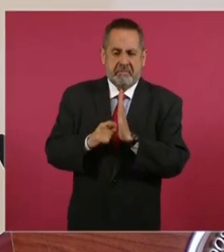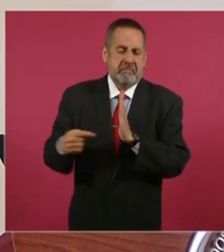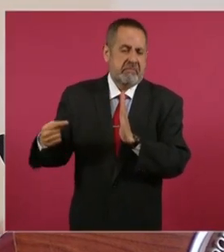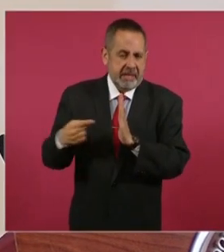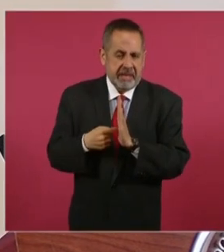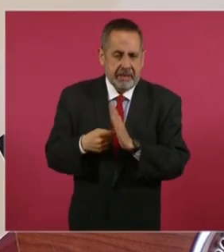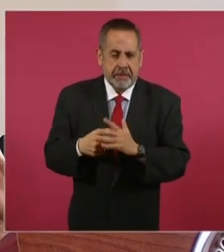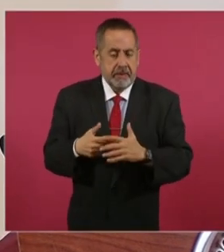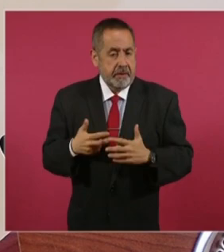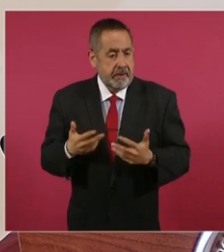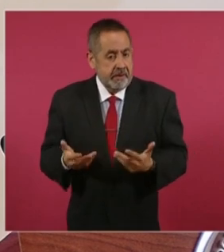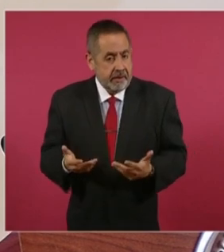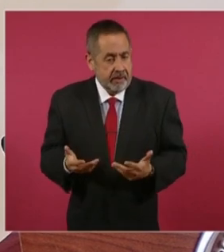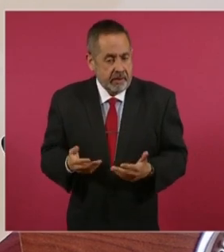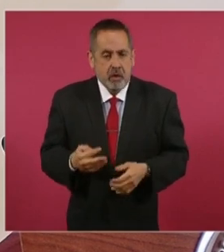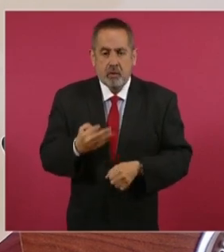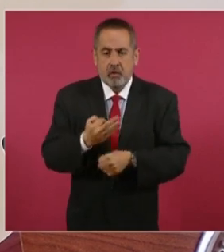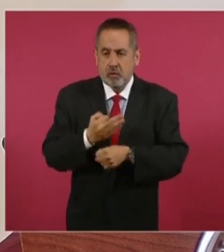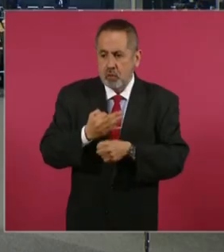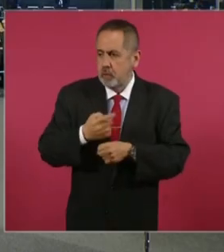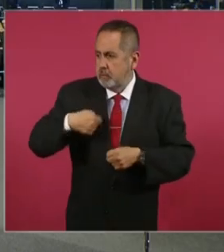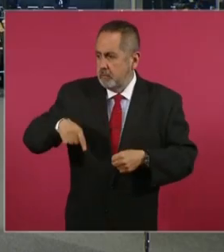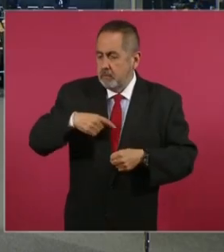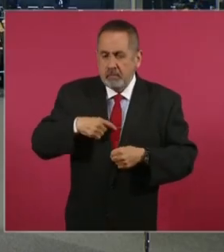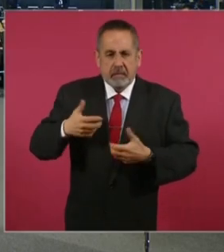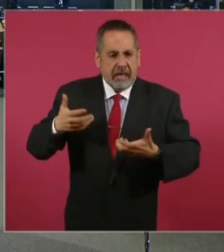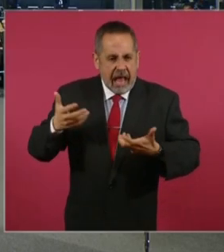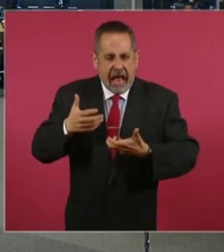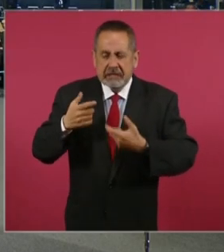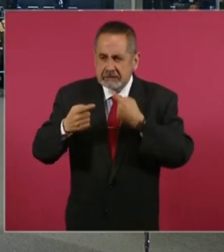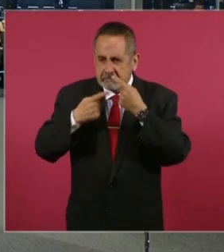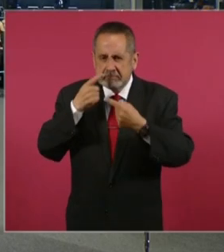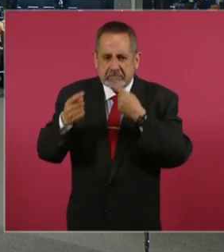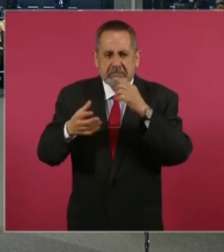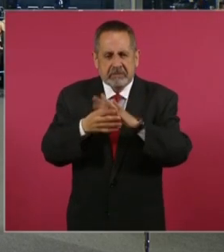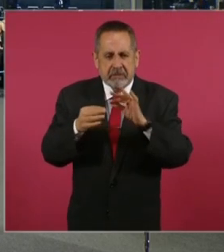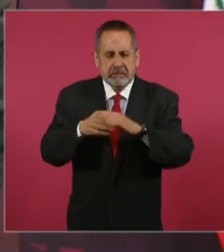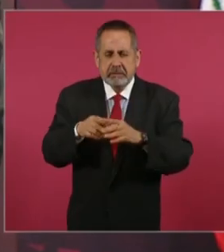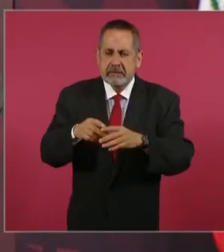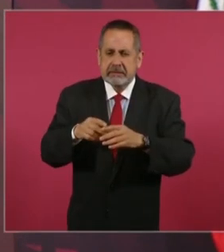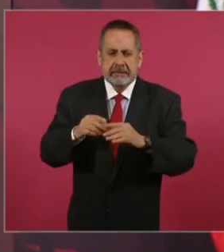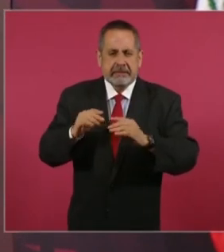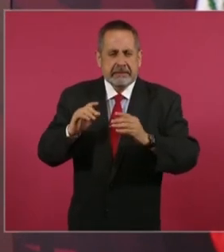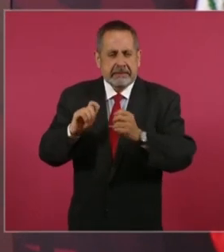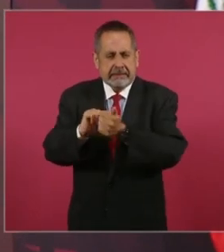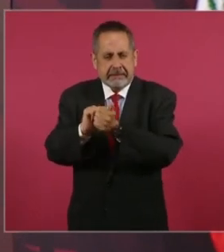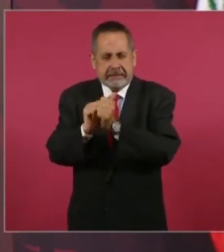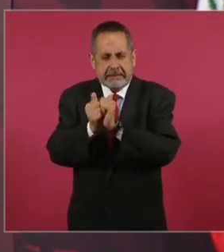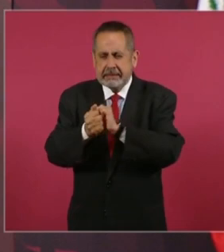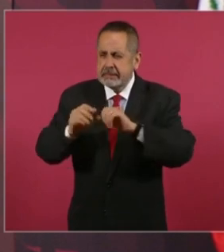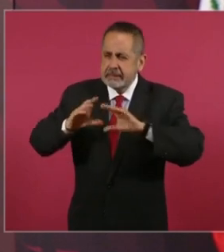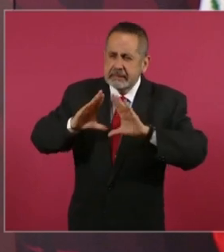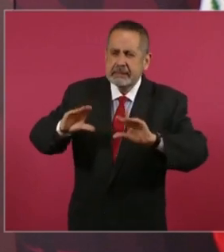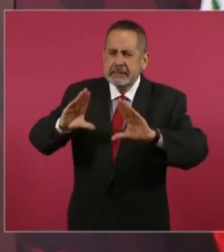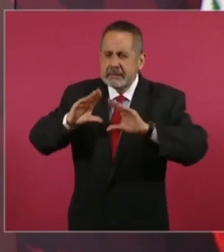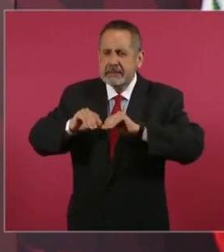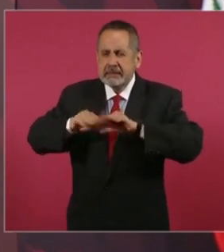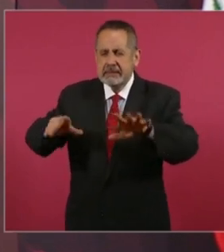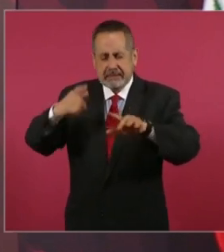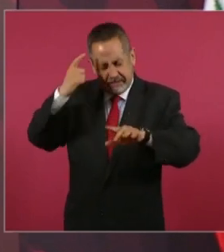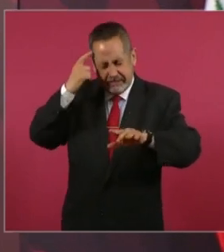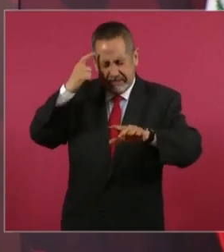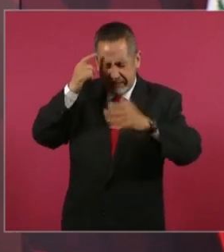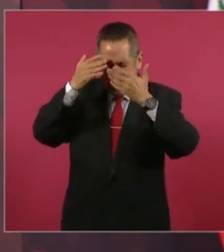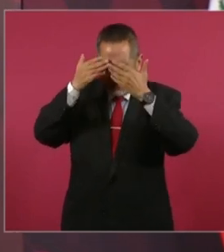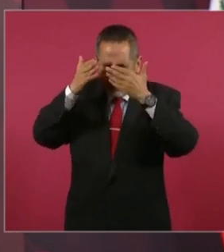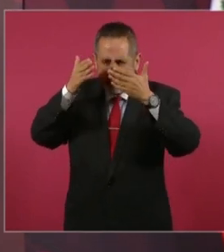entonces lo que estamos haciendo es llevar a cabo un proceso de concientización que nos va